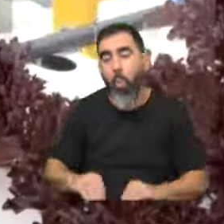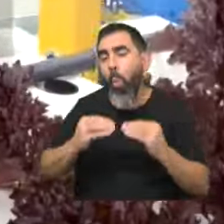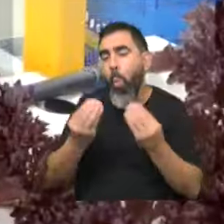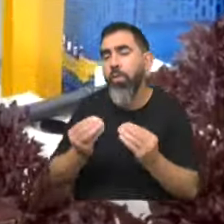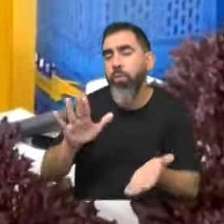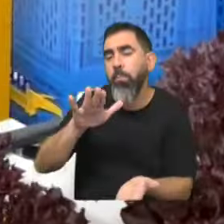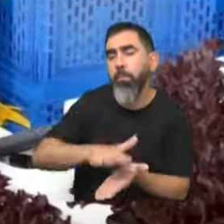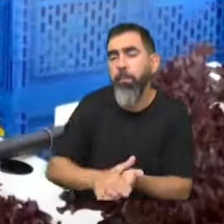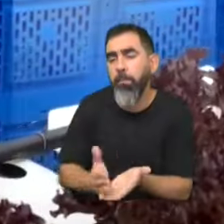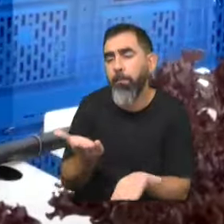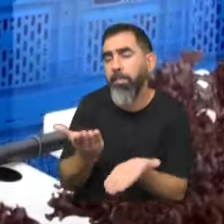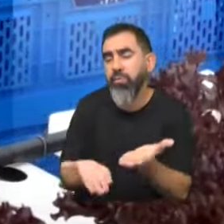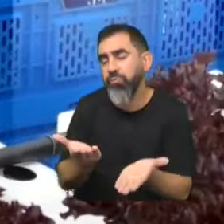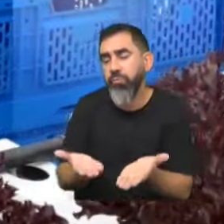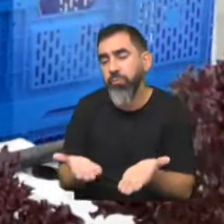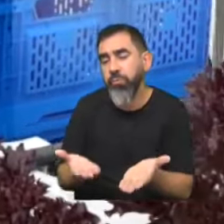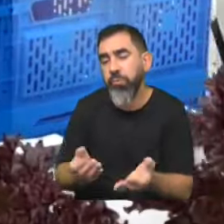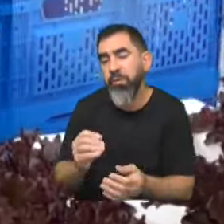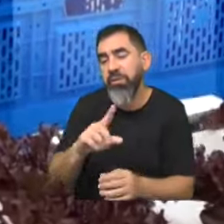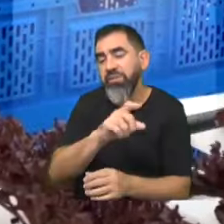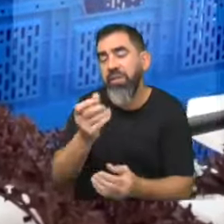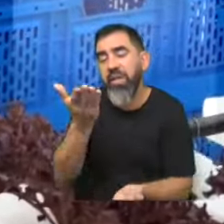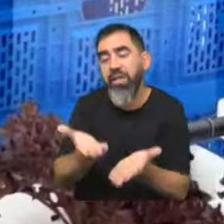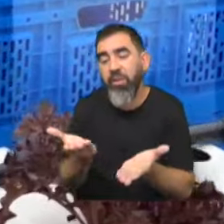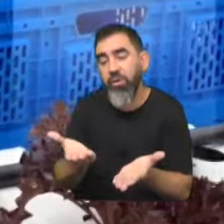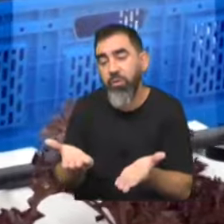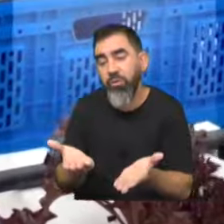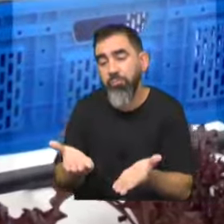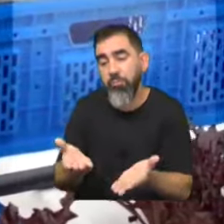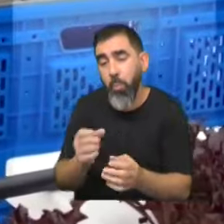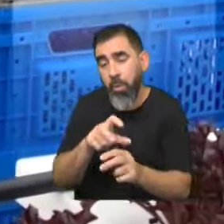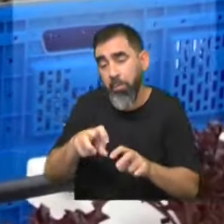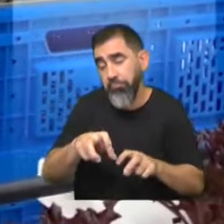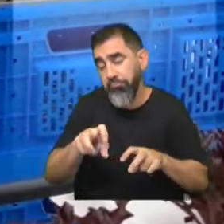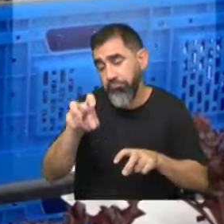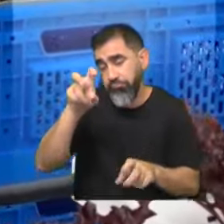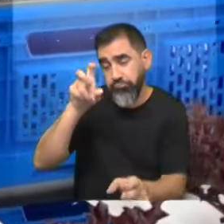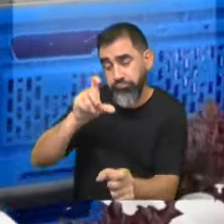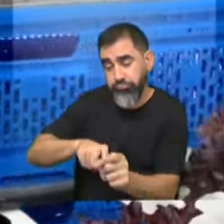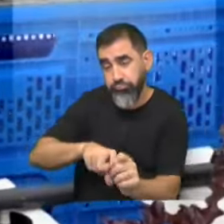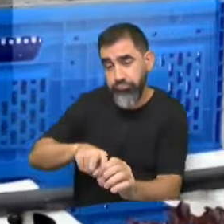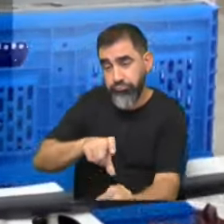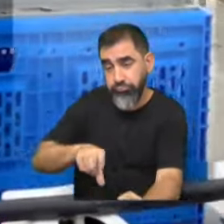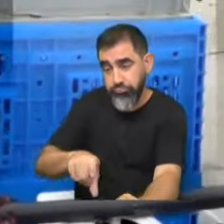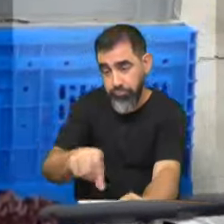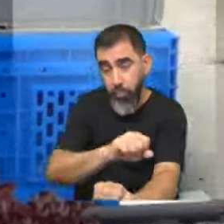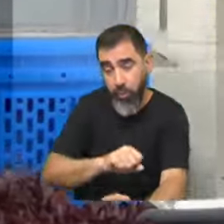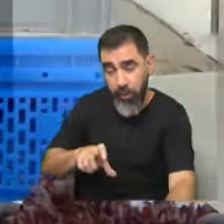hoy? ¿Cuántos kilos puede llevar? Este puede llevar 100 kilos y si lo puede usar un tráiler para llevar algo más. Y